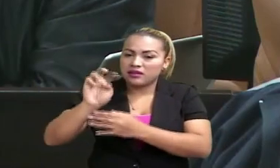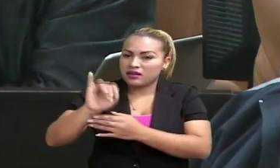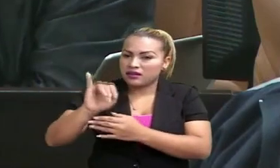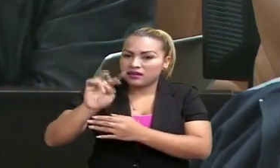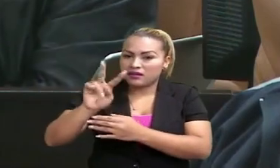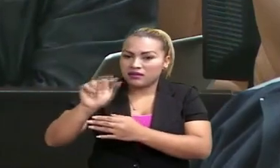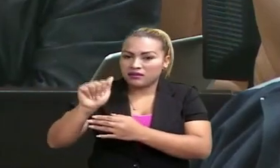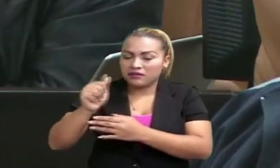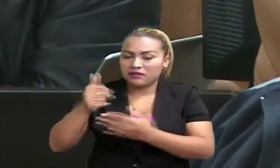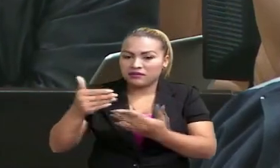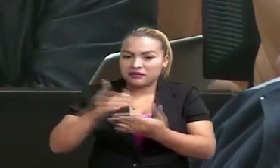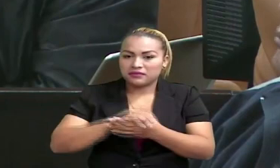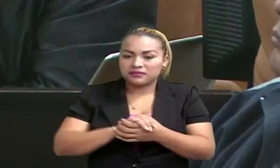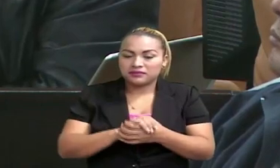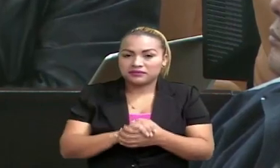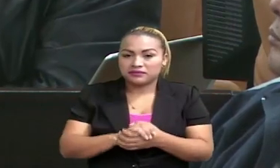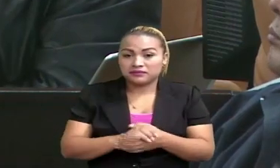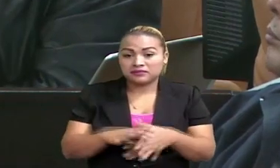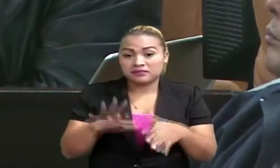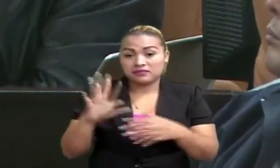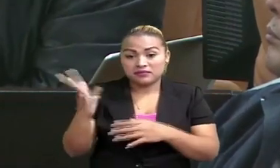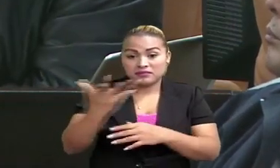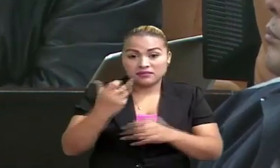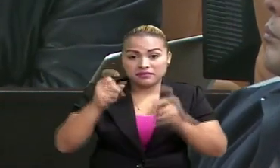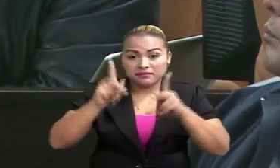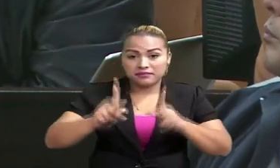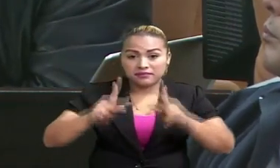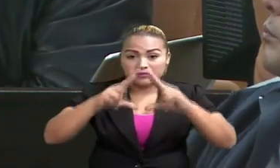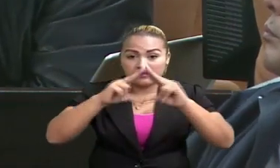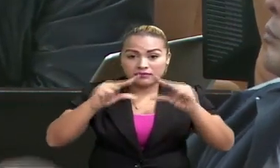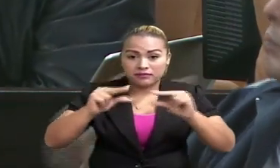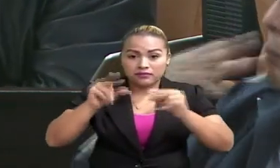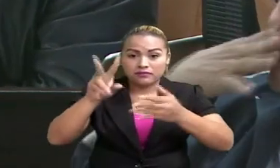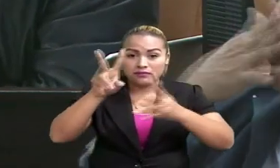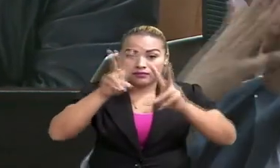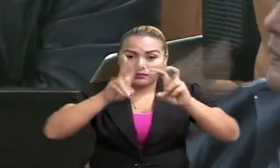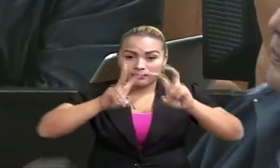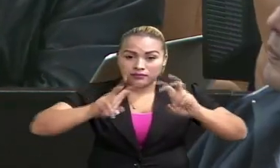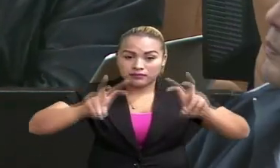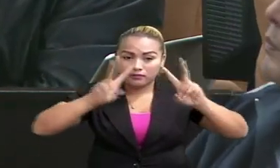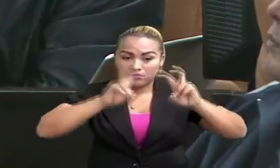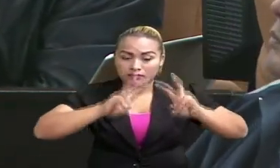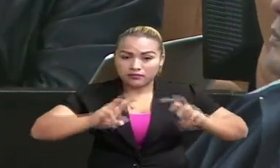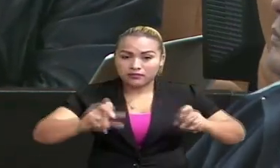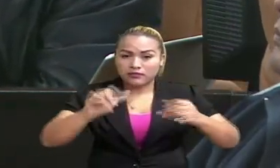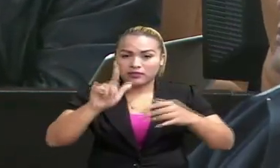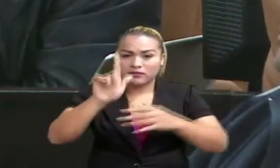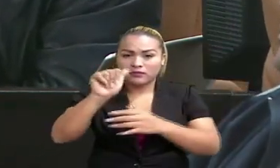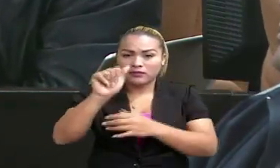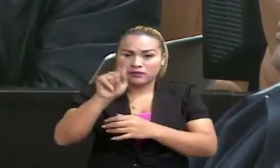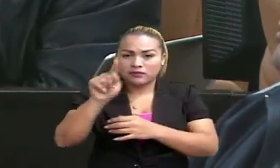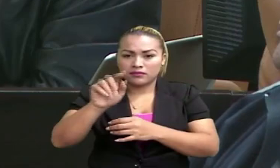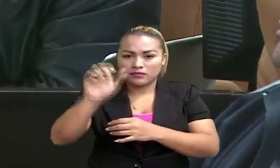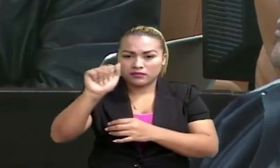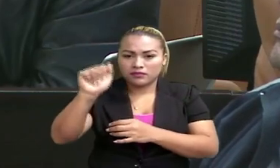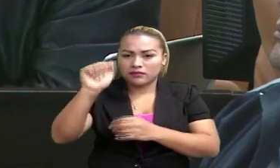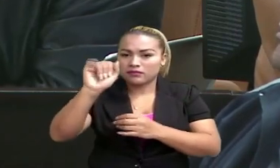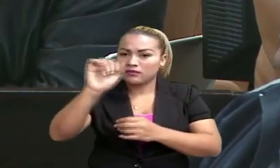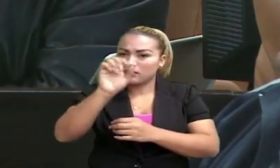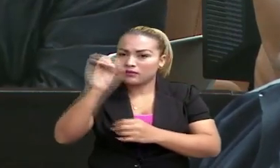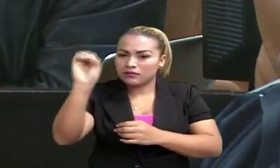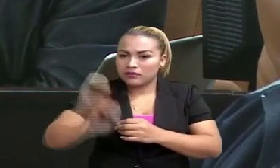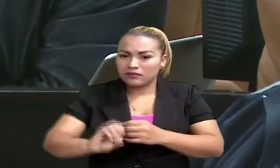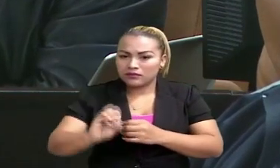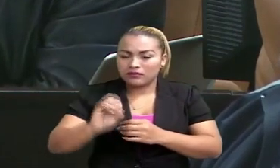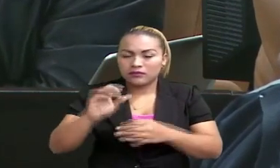por ejemplo, que tanto esperan las y los nicaragüenses, de revisar la tasa del impuesto al valor agregado y ver